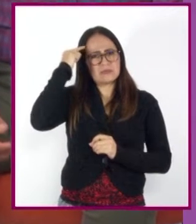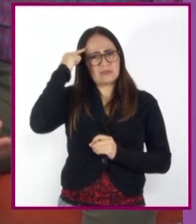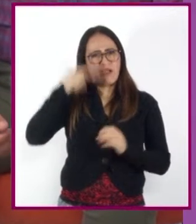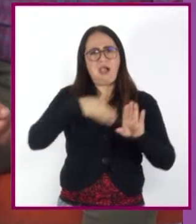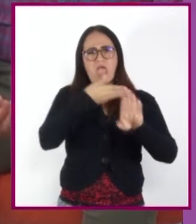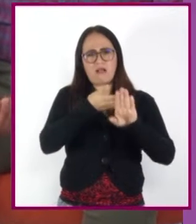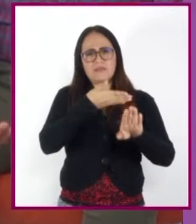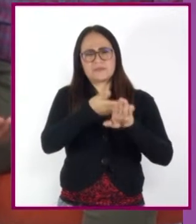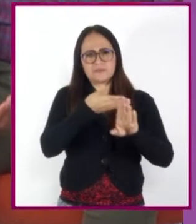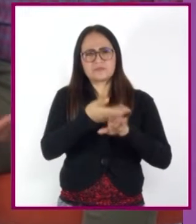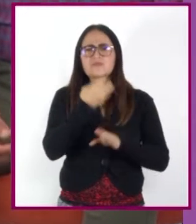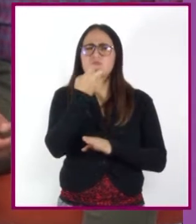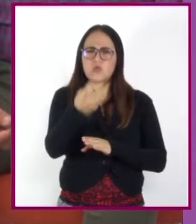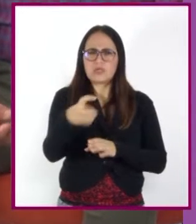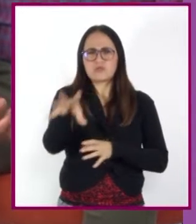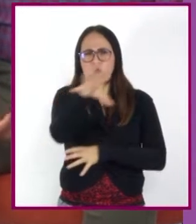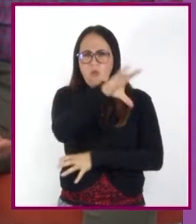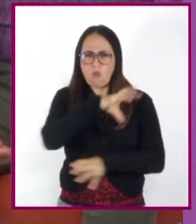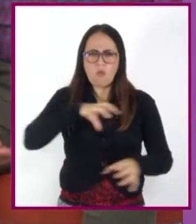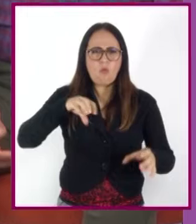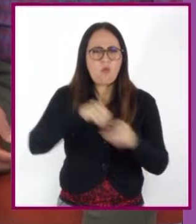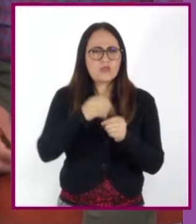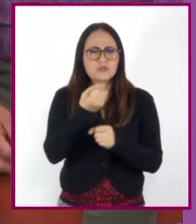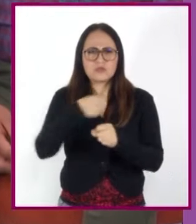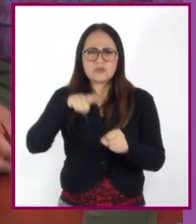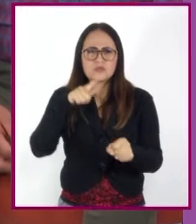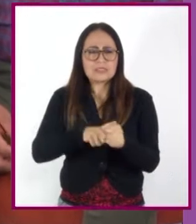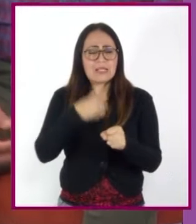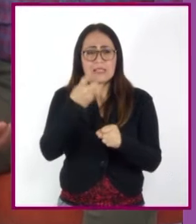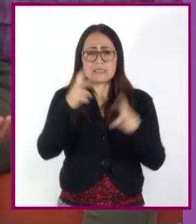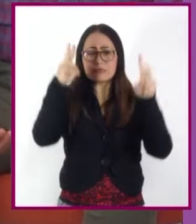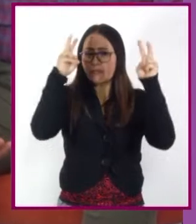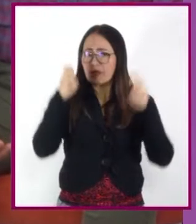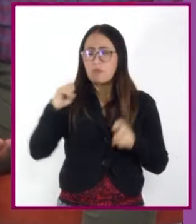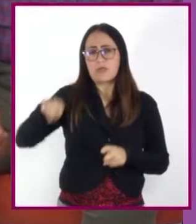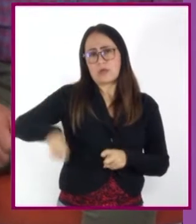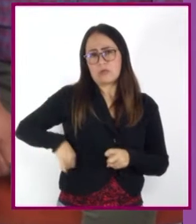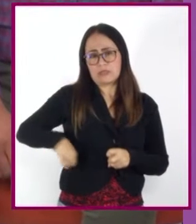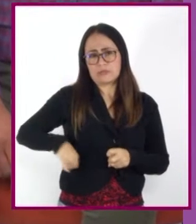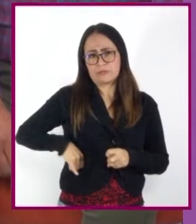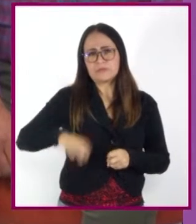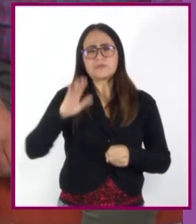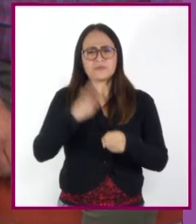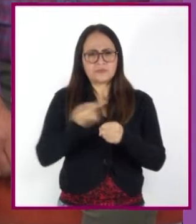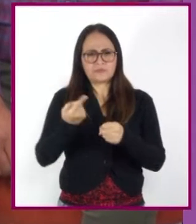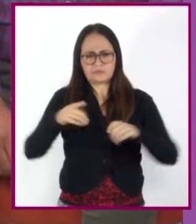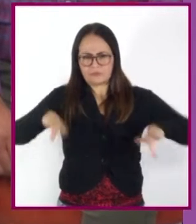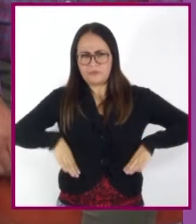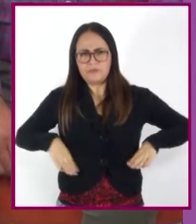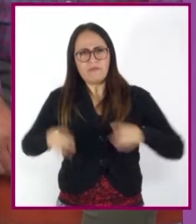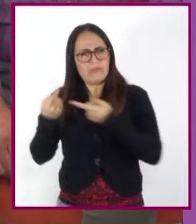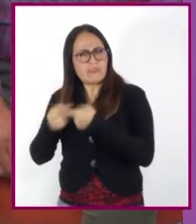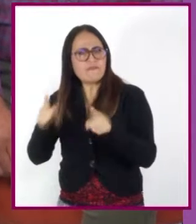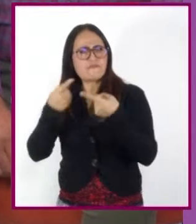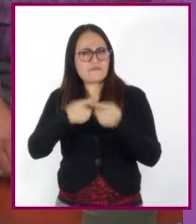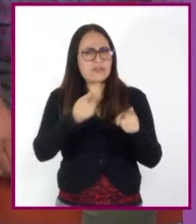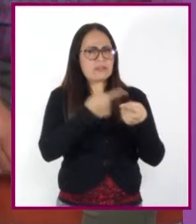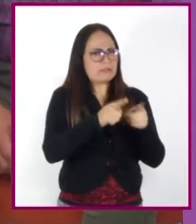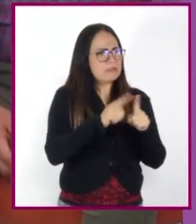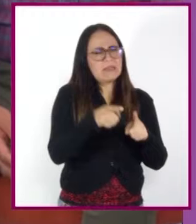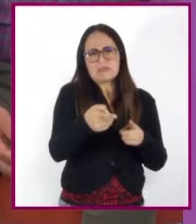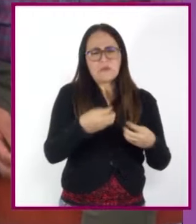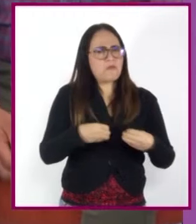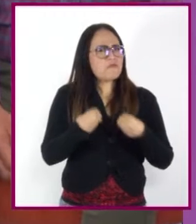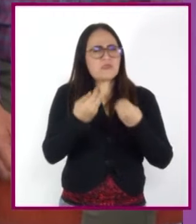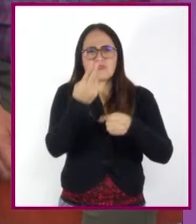inclusión social es un tema que nos atañe a todas y todos, debido a que la diversidad es una realidad en nuestra vida